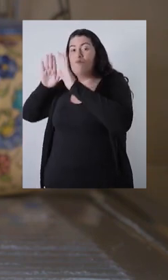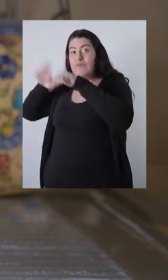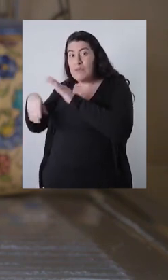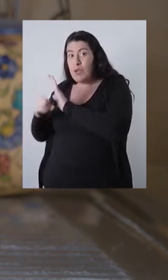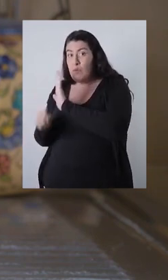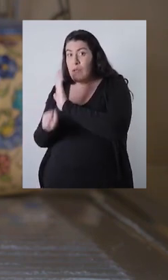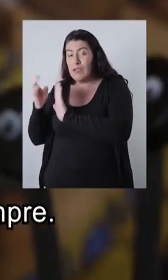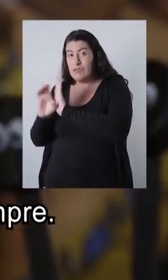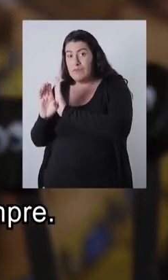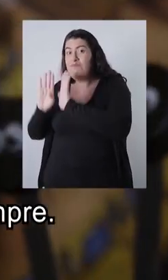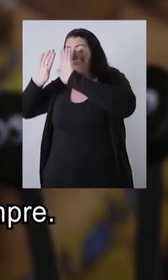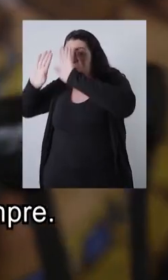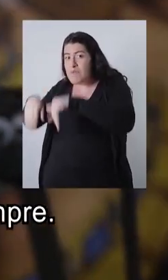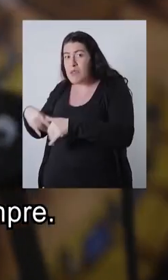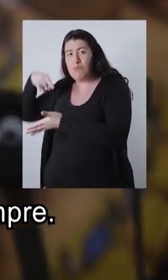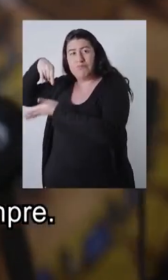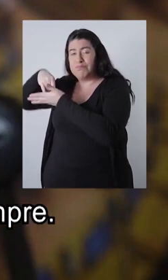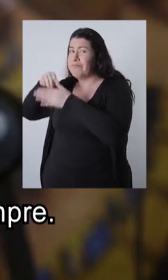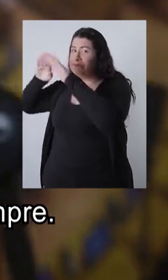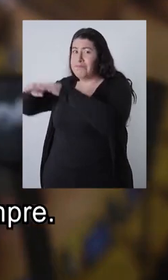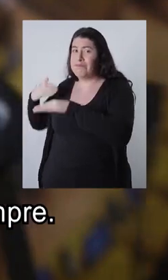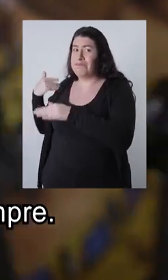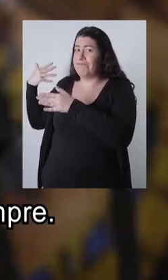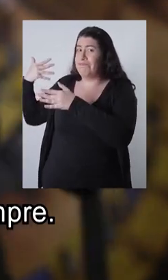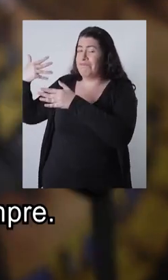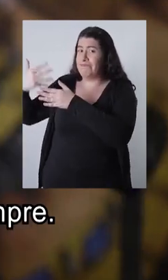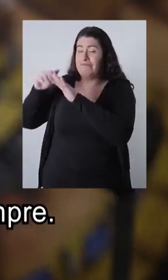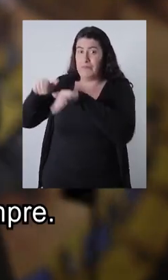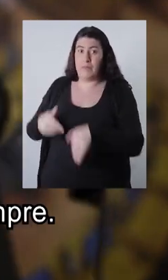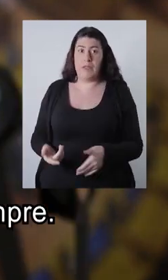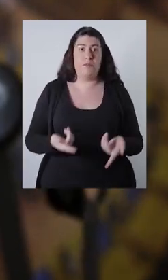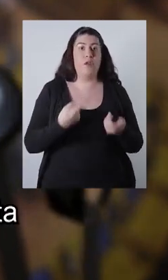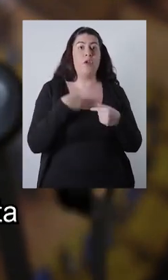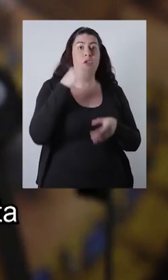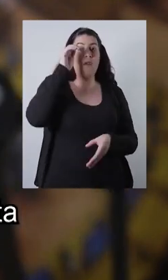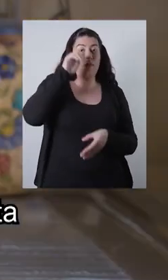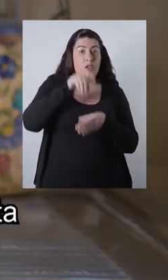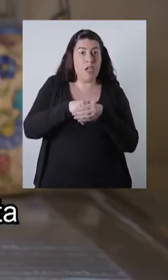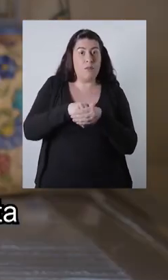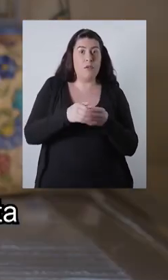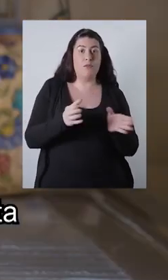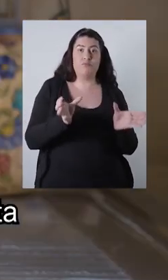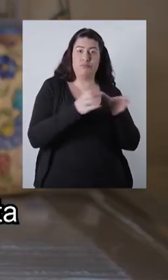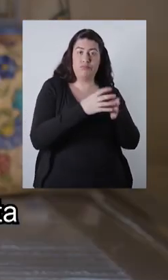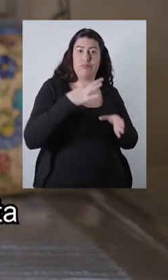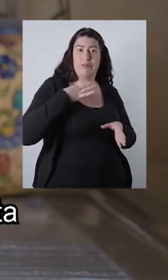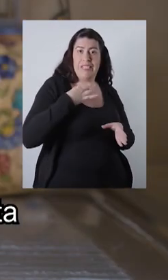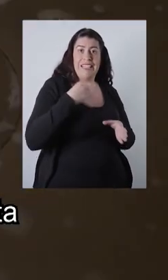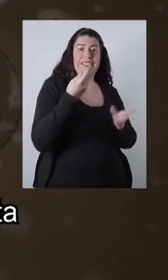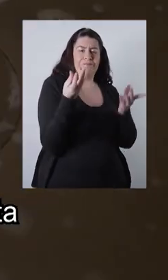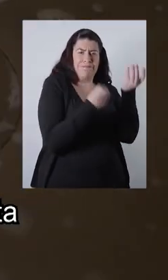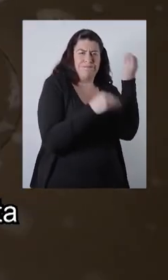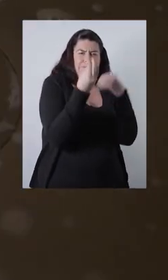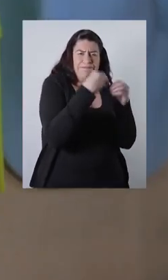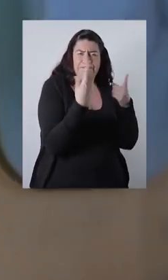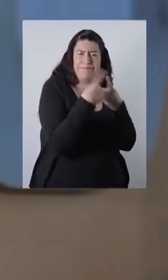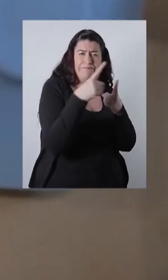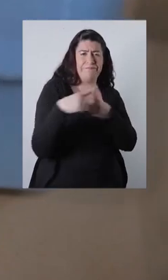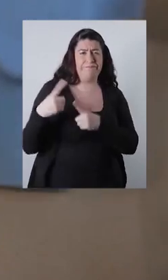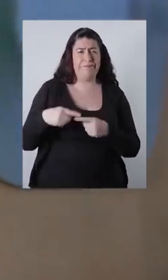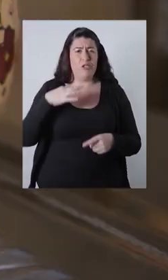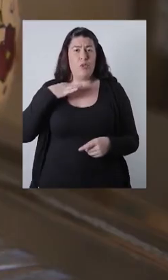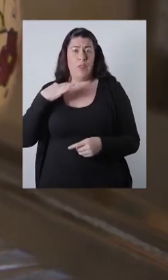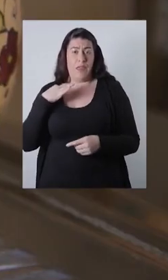nueva constitución serían los mismos parlamentarios de siempre. Al votar por la constitucional, será escrita por un